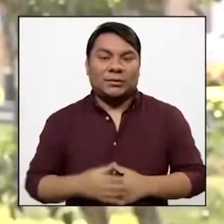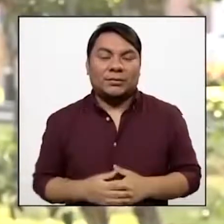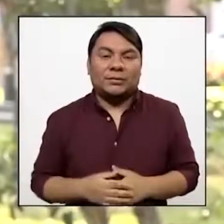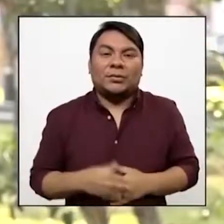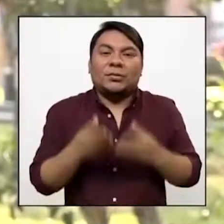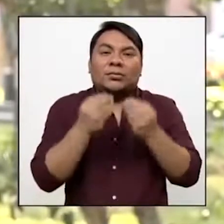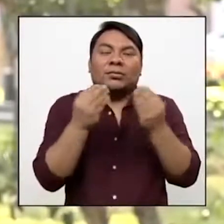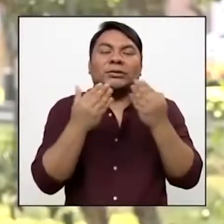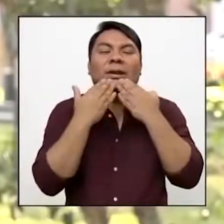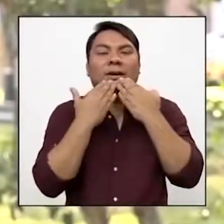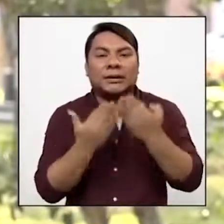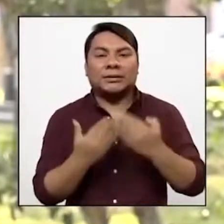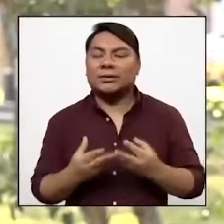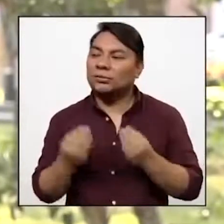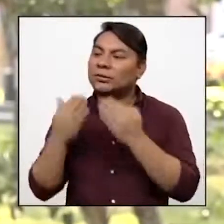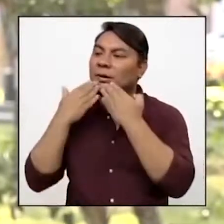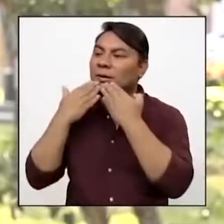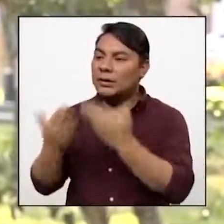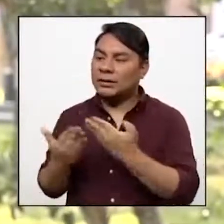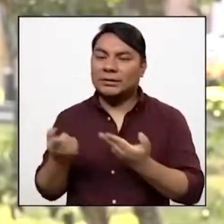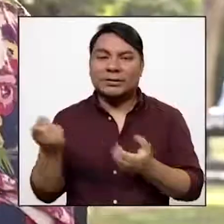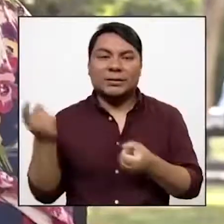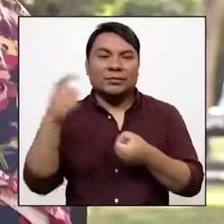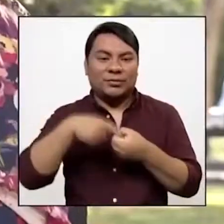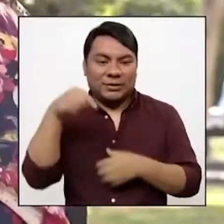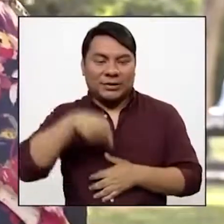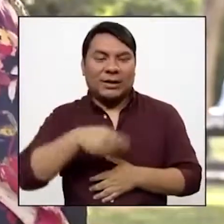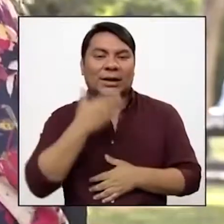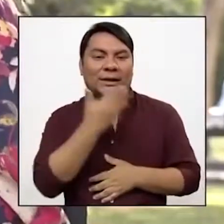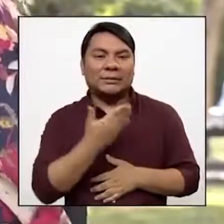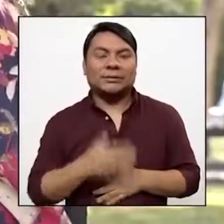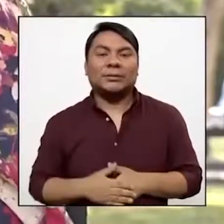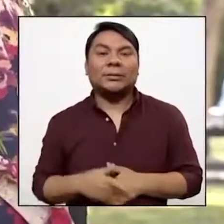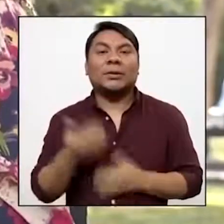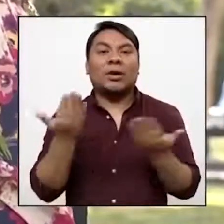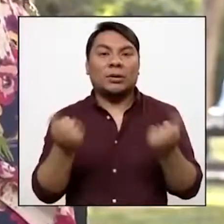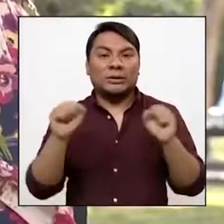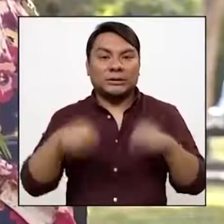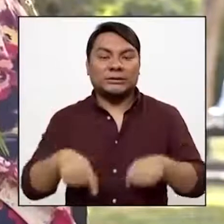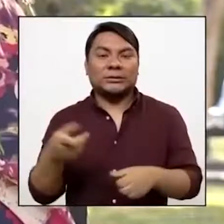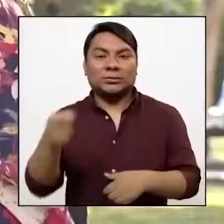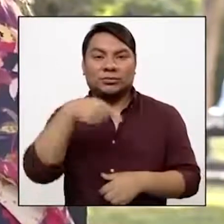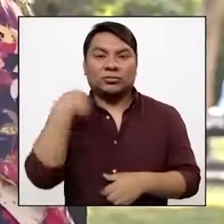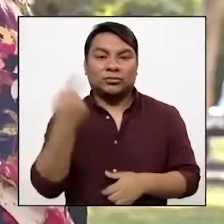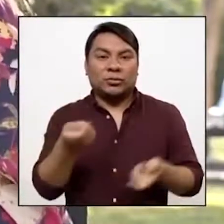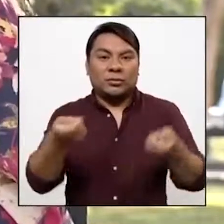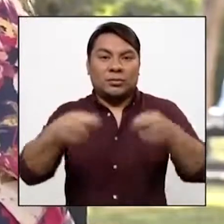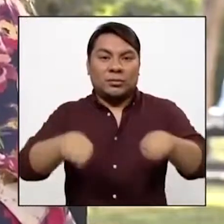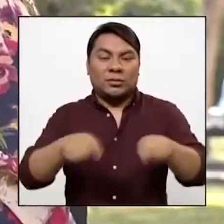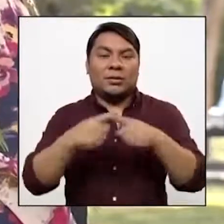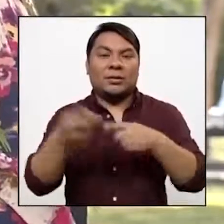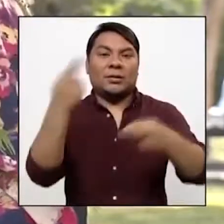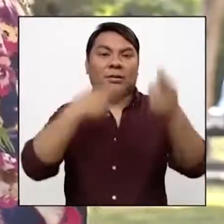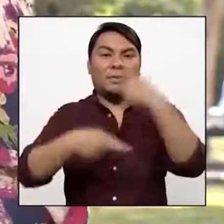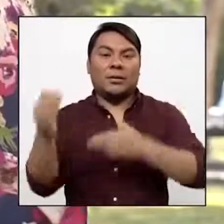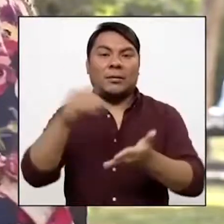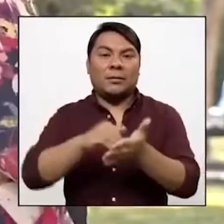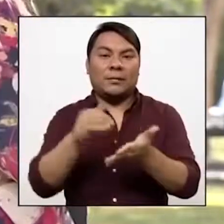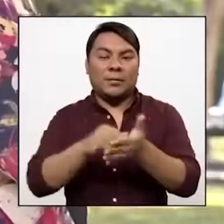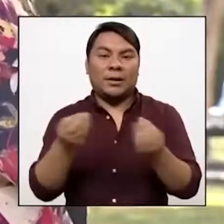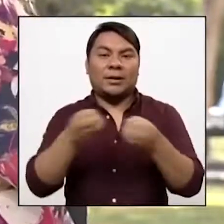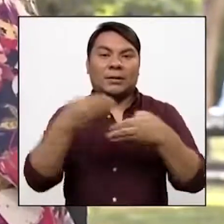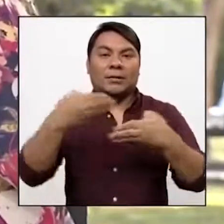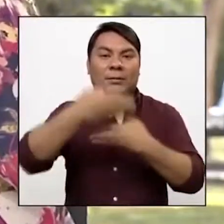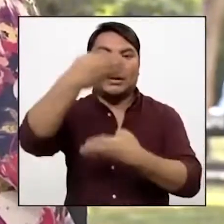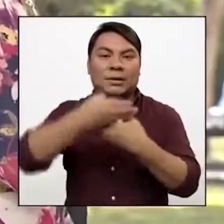es. Muchísimas gracias. Gusto. Muy agradecida también por la oportunidad. Gracias, Pilar. Bueno, ahora sí, nosotros vamos a una pausa y estamos regresando con mucho más